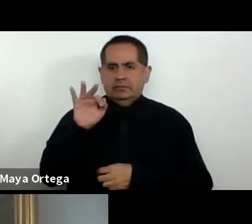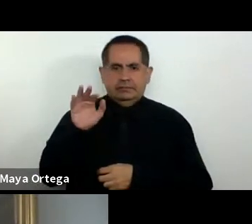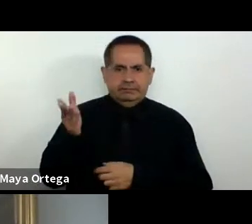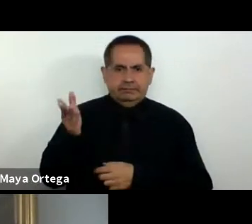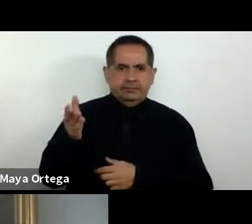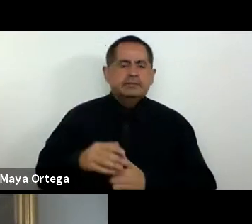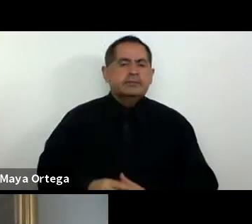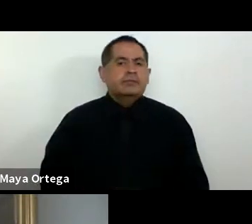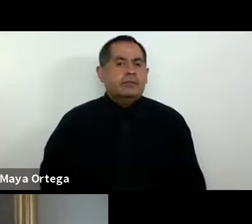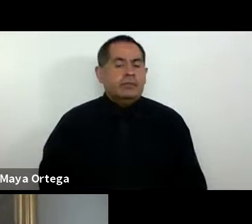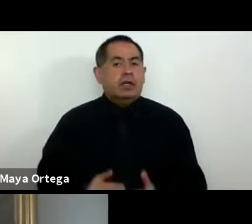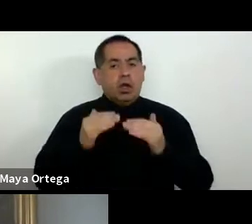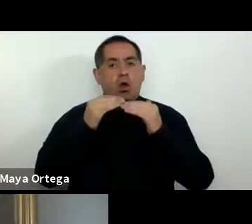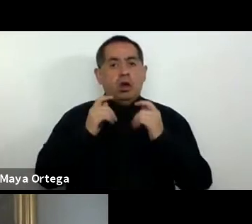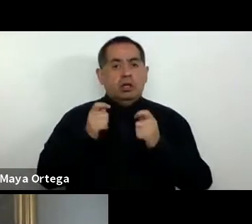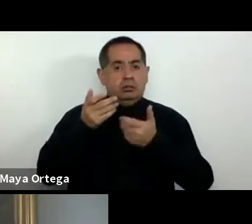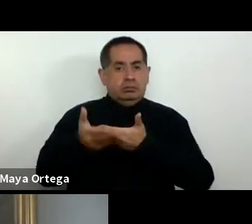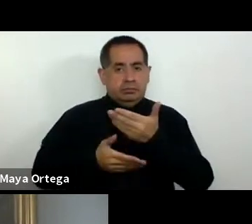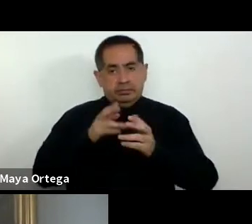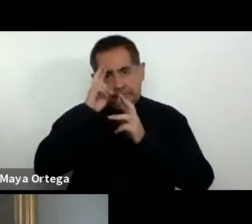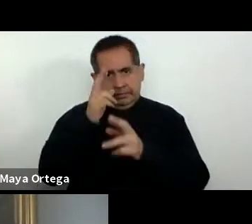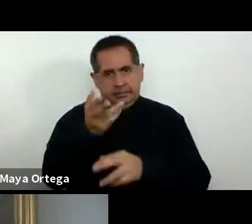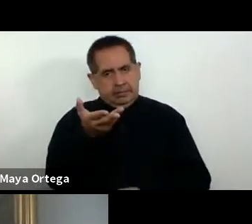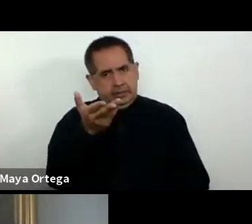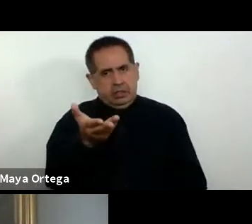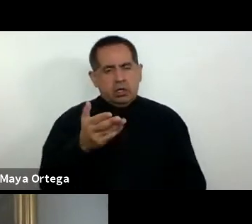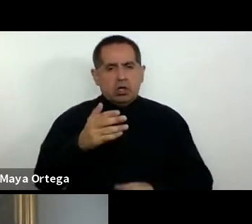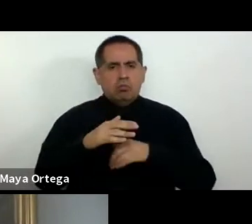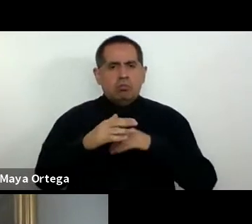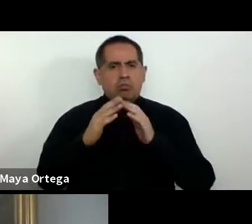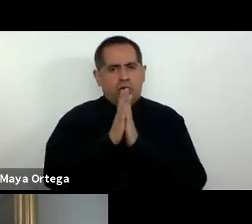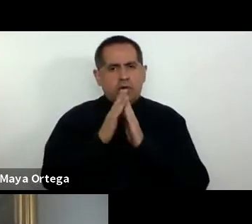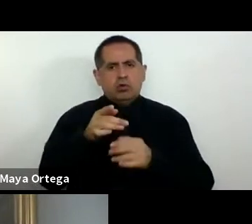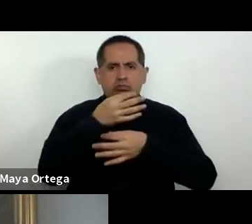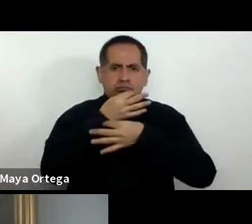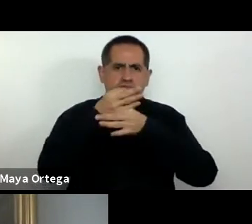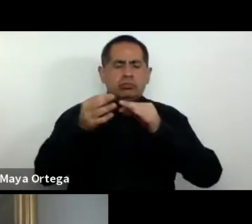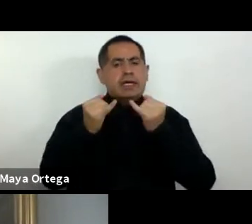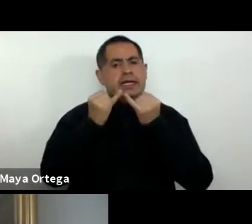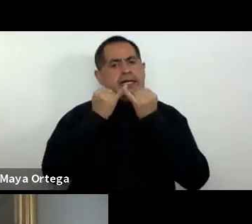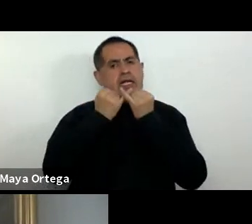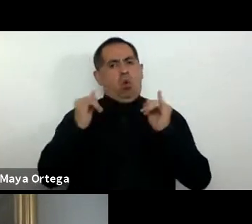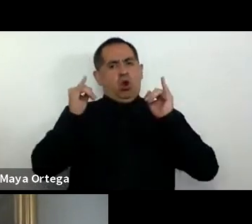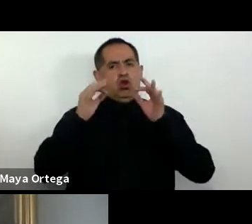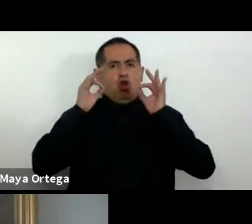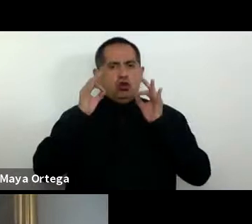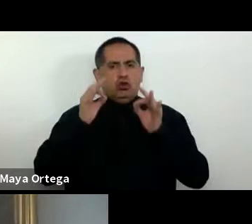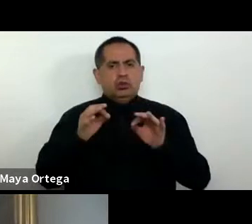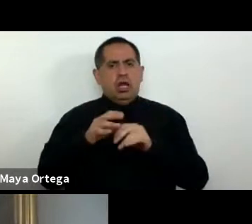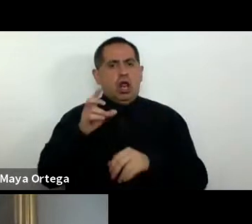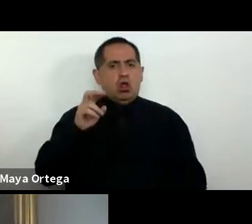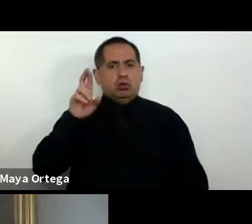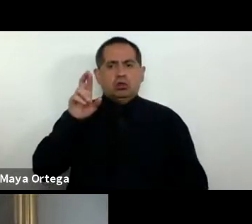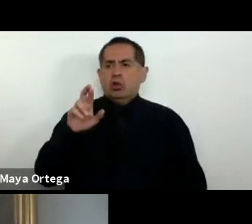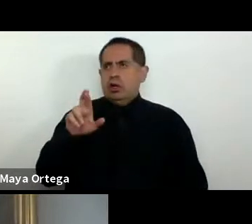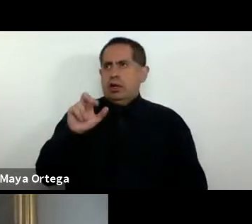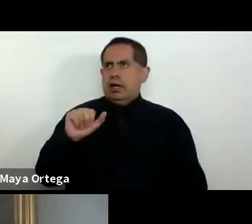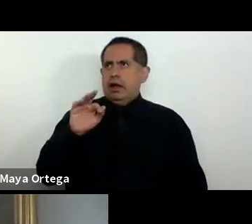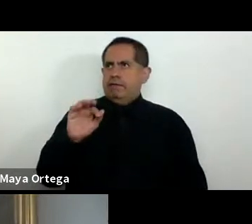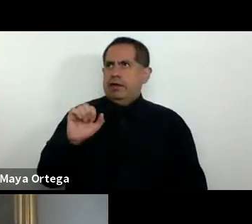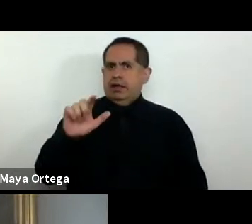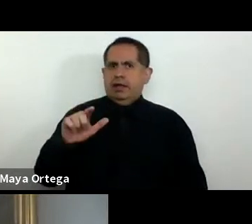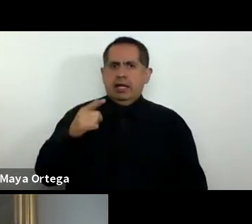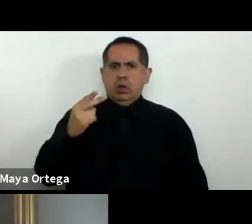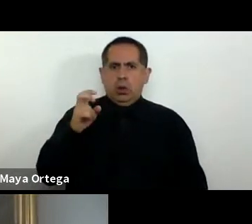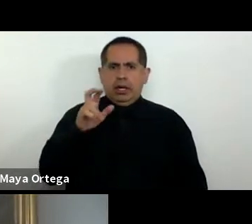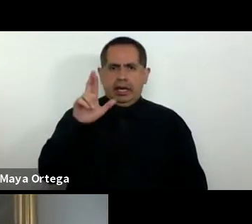Enseguida, solicitamos respetuosamente nos brinde su mensaje y la inauguración formal del evento al doctor Rafael Guerra Álvarez,